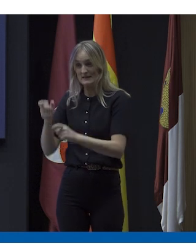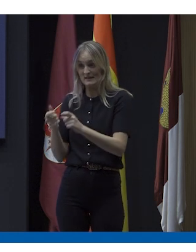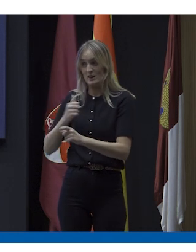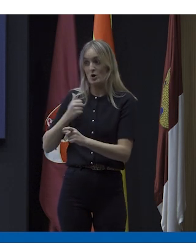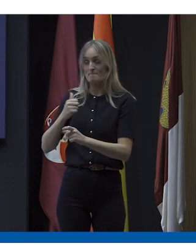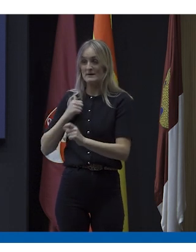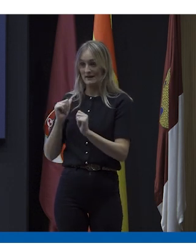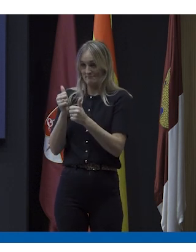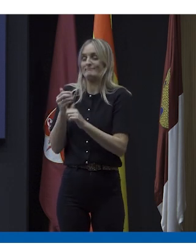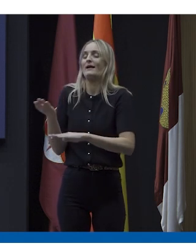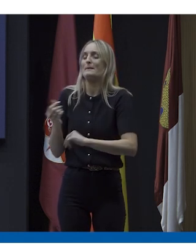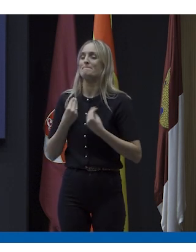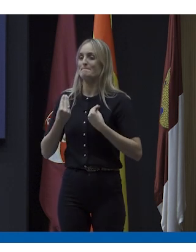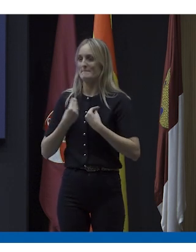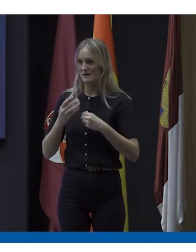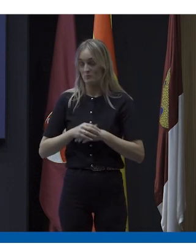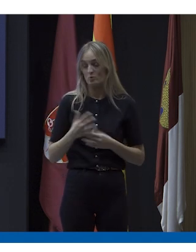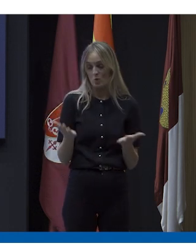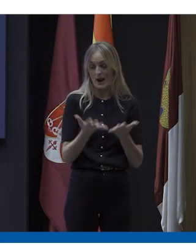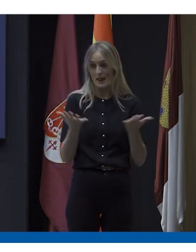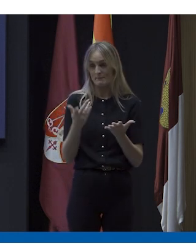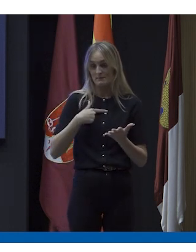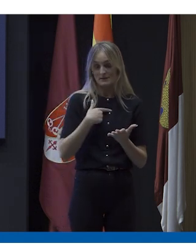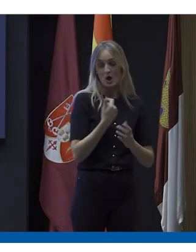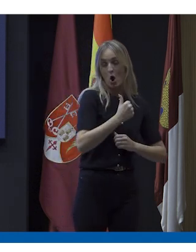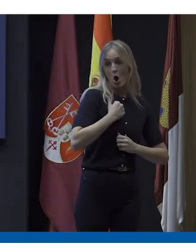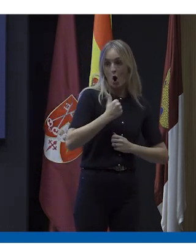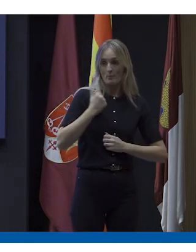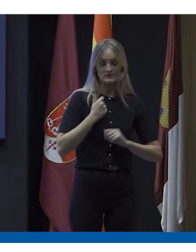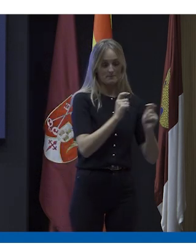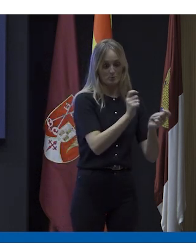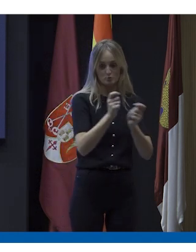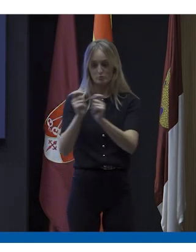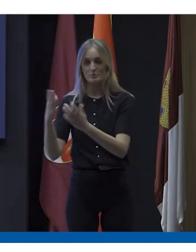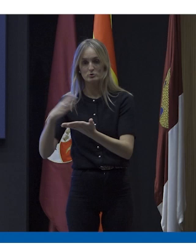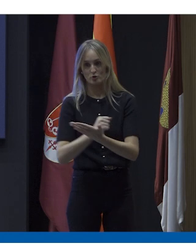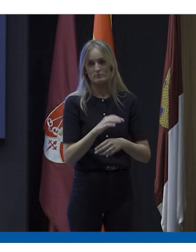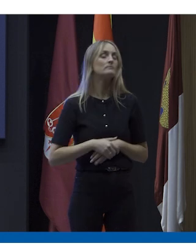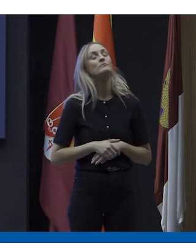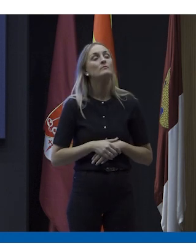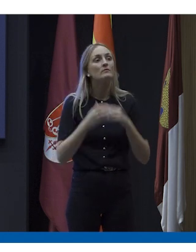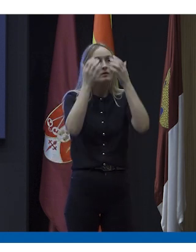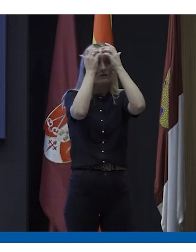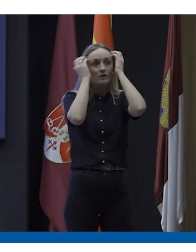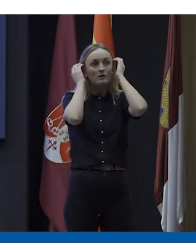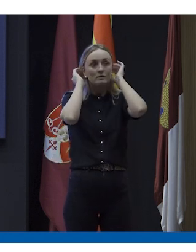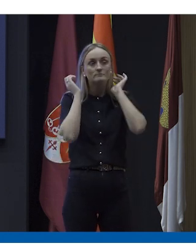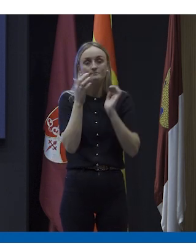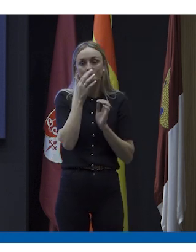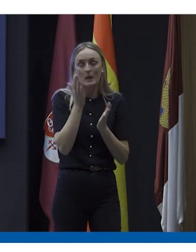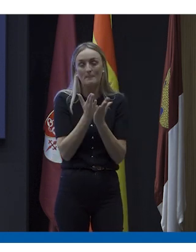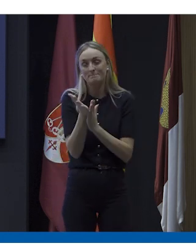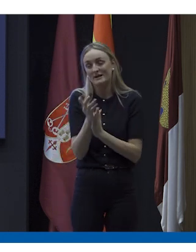se fue imponiendo en todos los hospitales. Y el otro dato que vamos a ver es